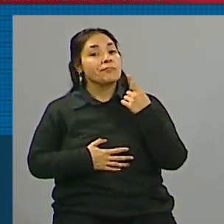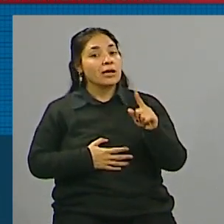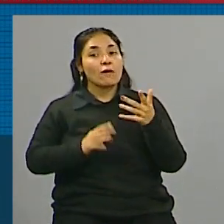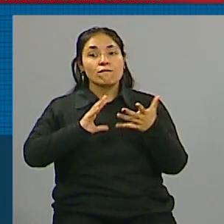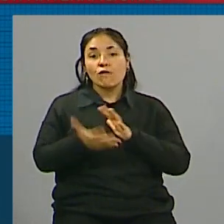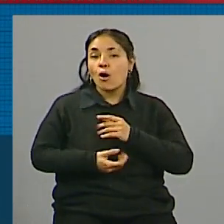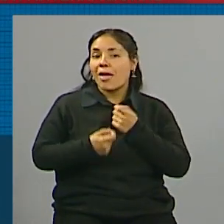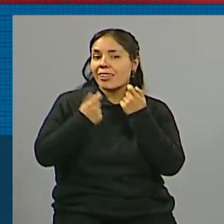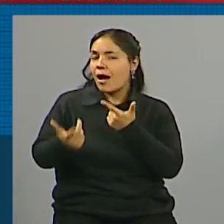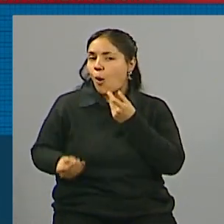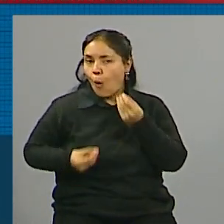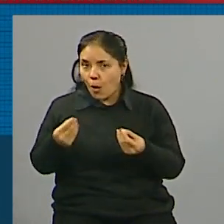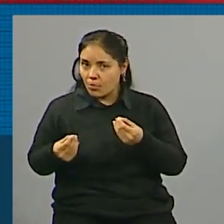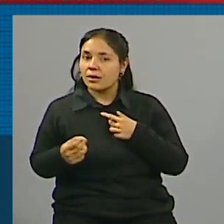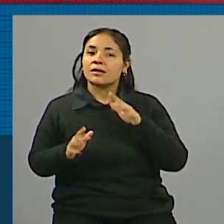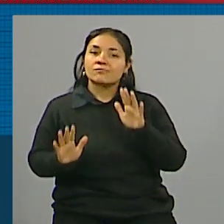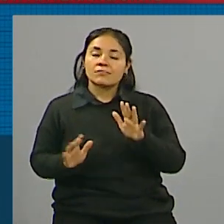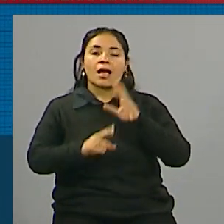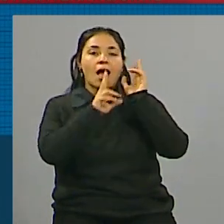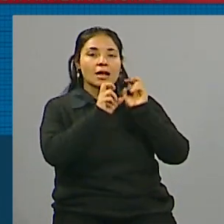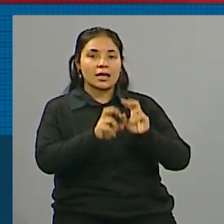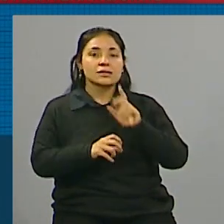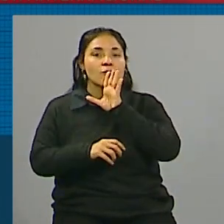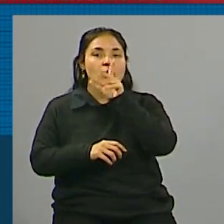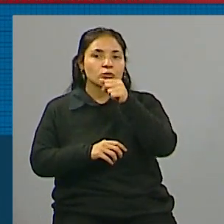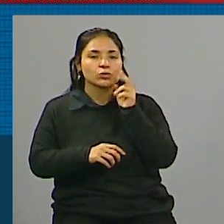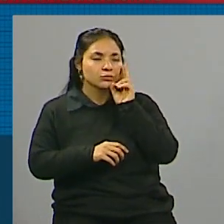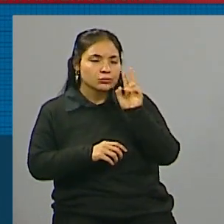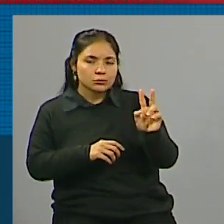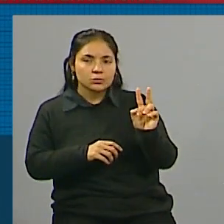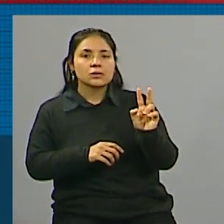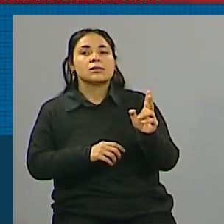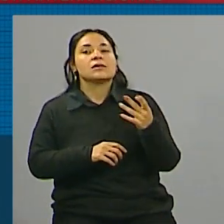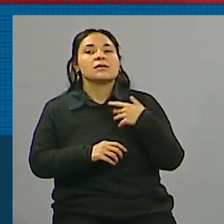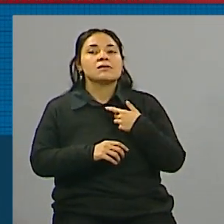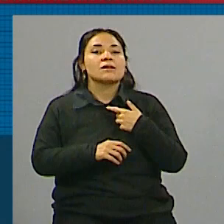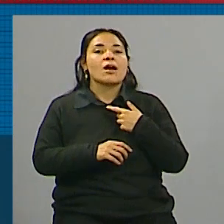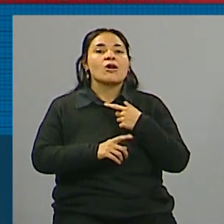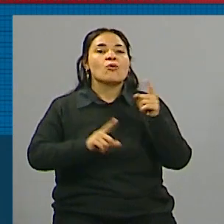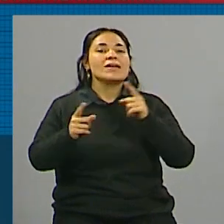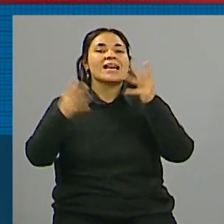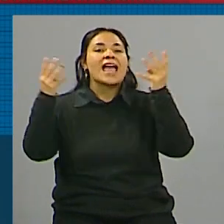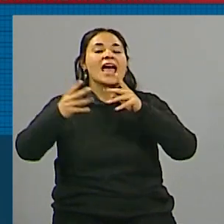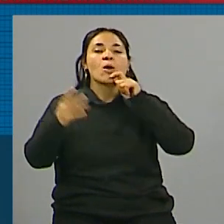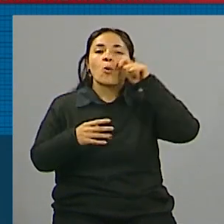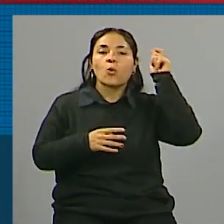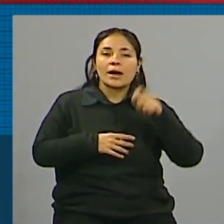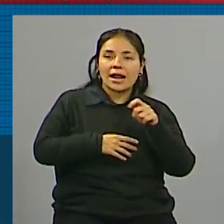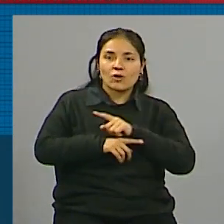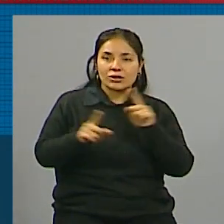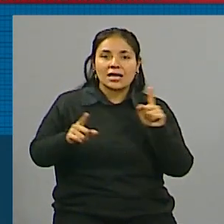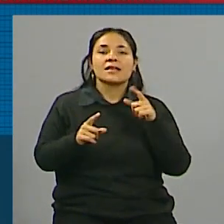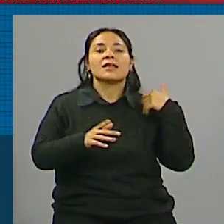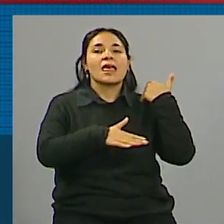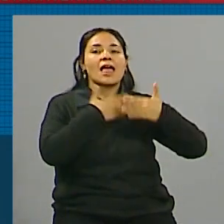provea. Es de ahí donde algunos analistas rusos plantean justamente que no es una guerra de Ucrania, sino es una guerra que se